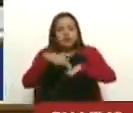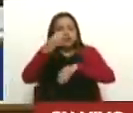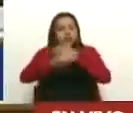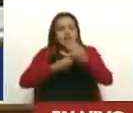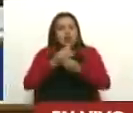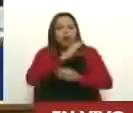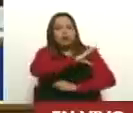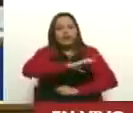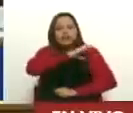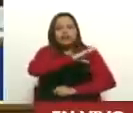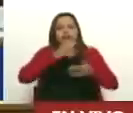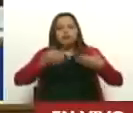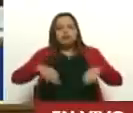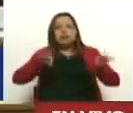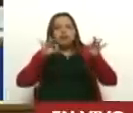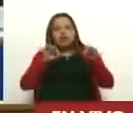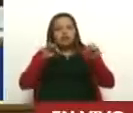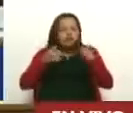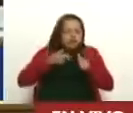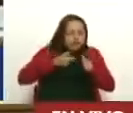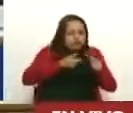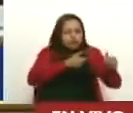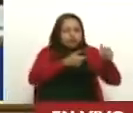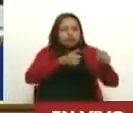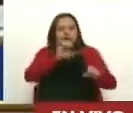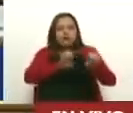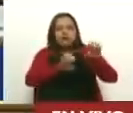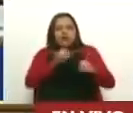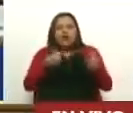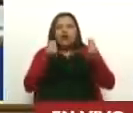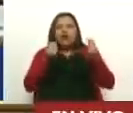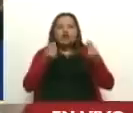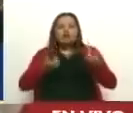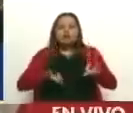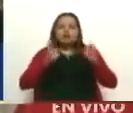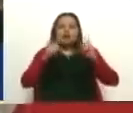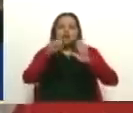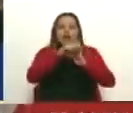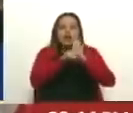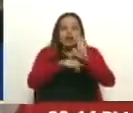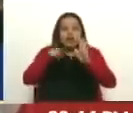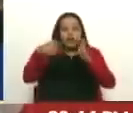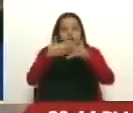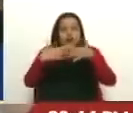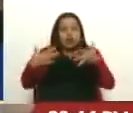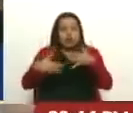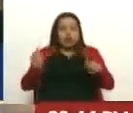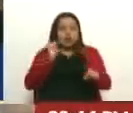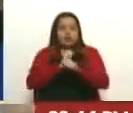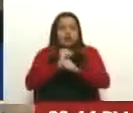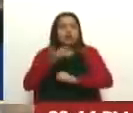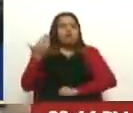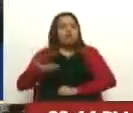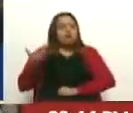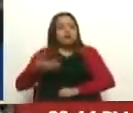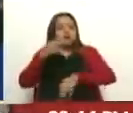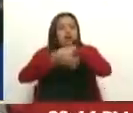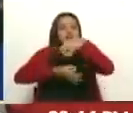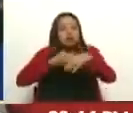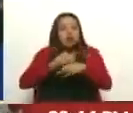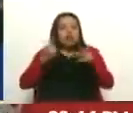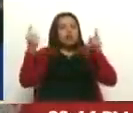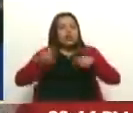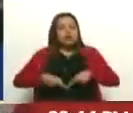una comisión especial para el seguimiento, pues, de las acciones que permitan este texto jurídico. Es importante destacar